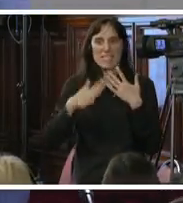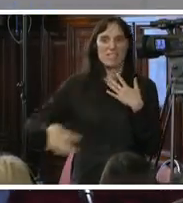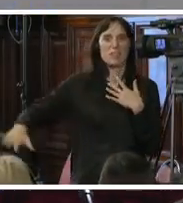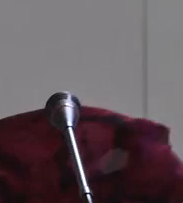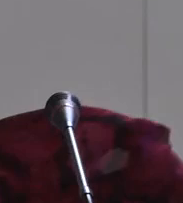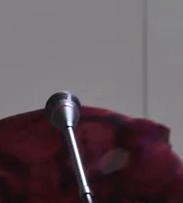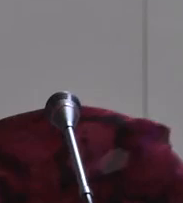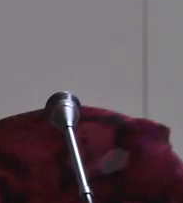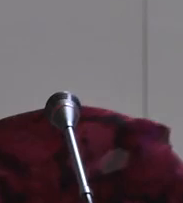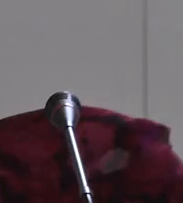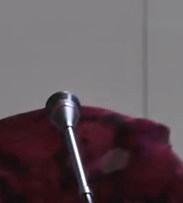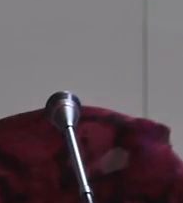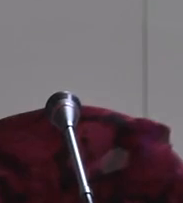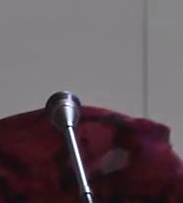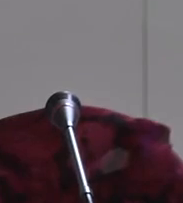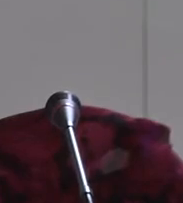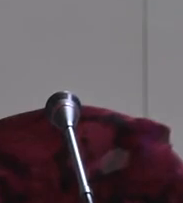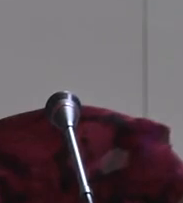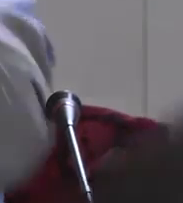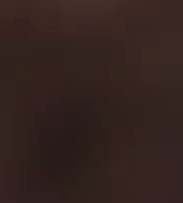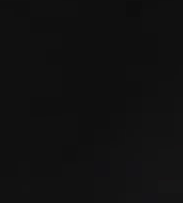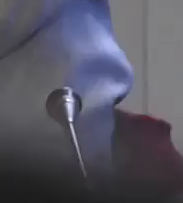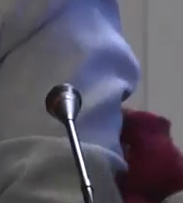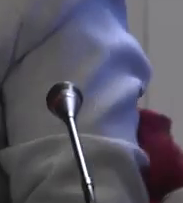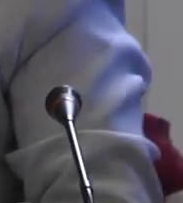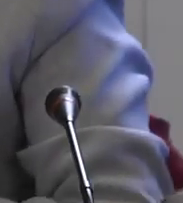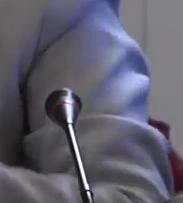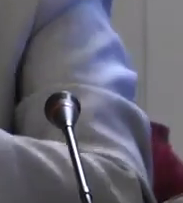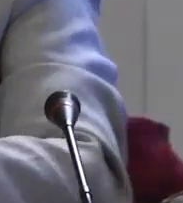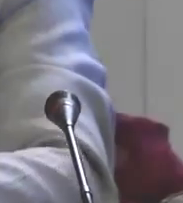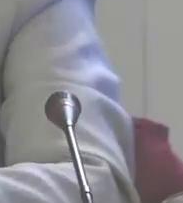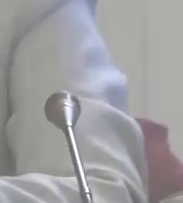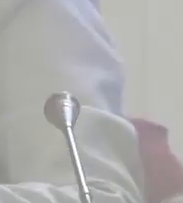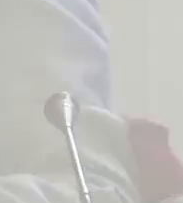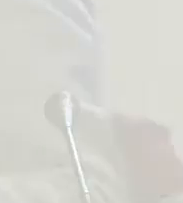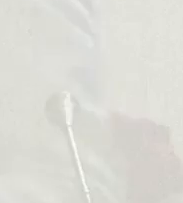todos ustedes por venir. Esta audiencia se ha terminado.